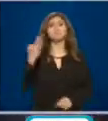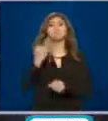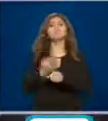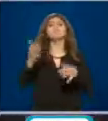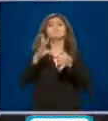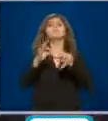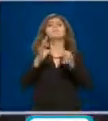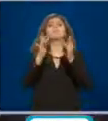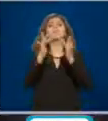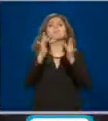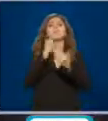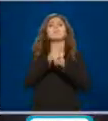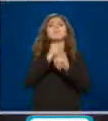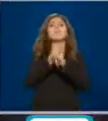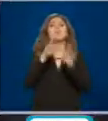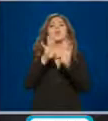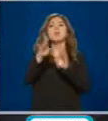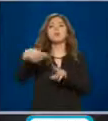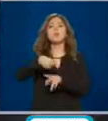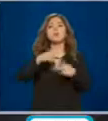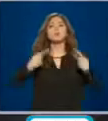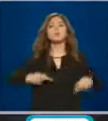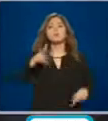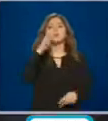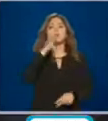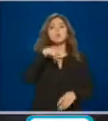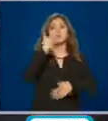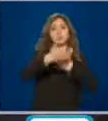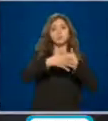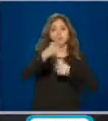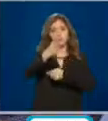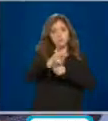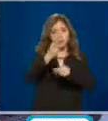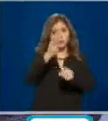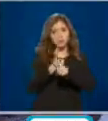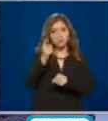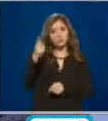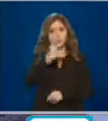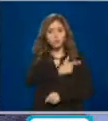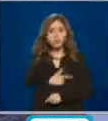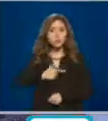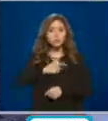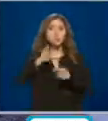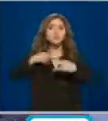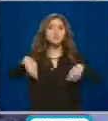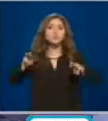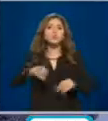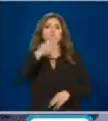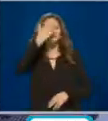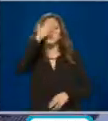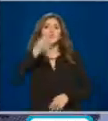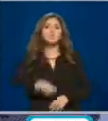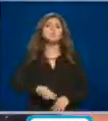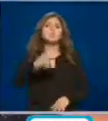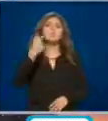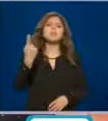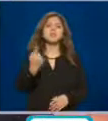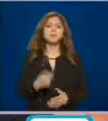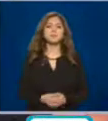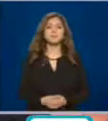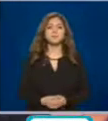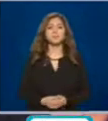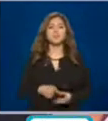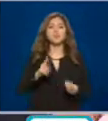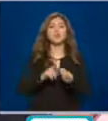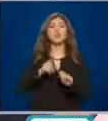sociales para que estén al pendiente y reitera la invitación para que mañana la gente que le guste de su música vaya o los conozca. Genial. Estamos